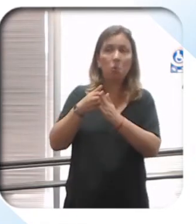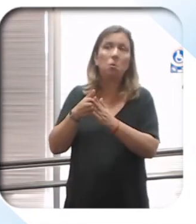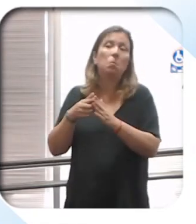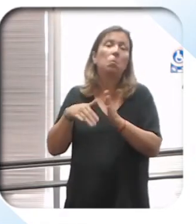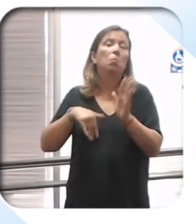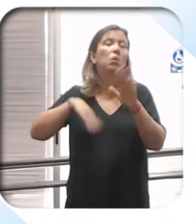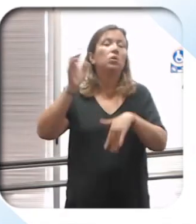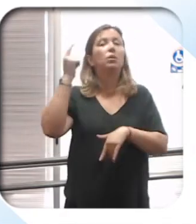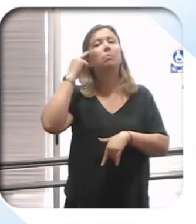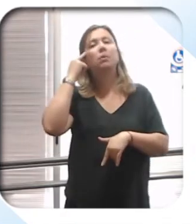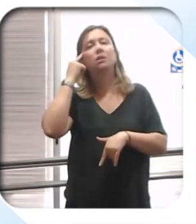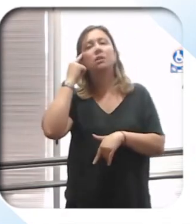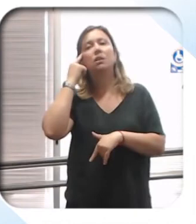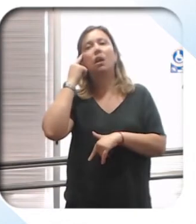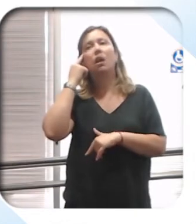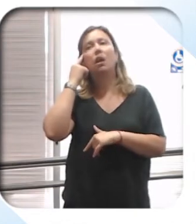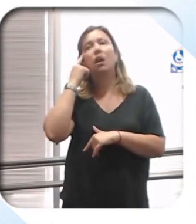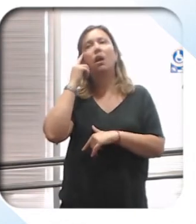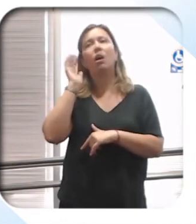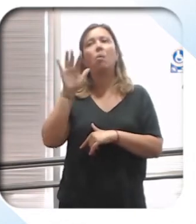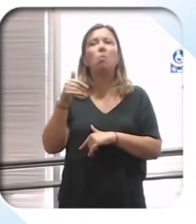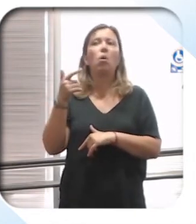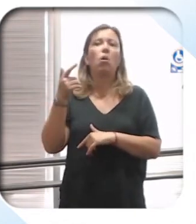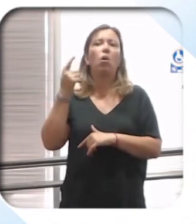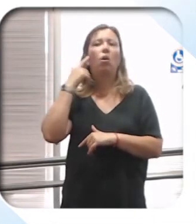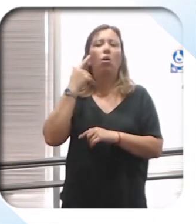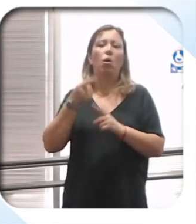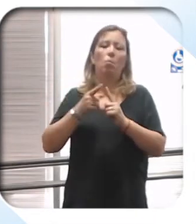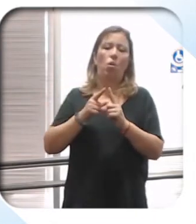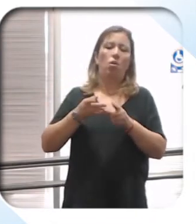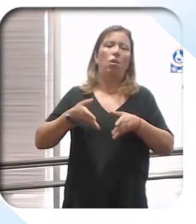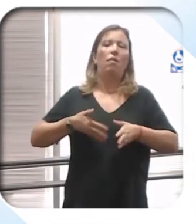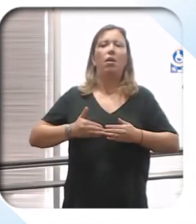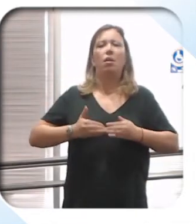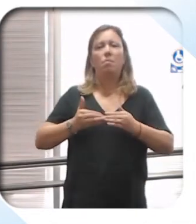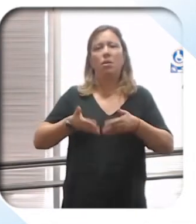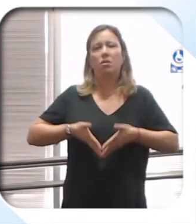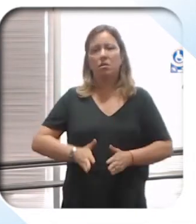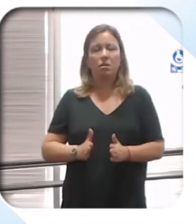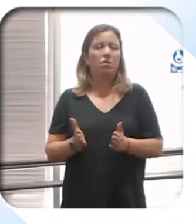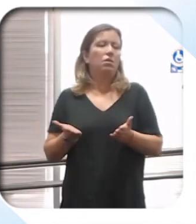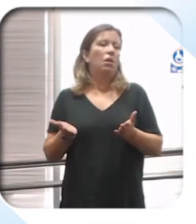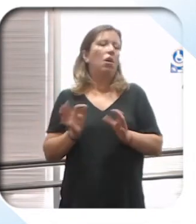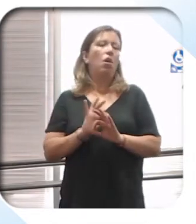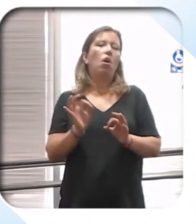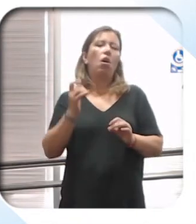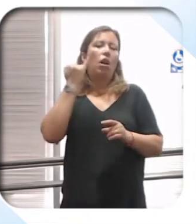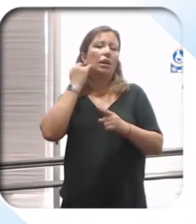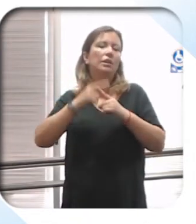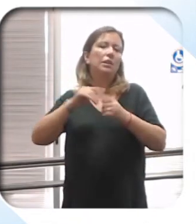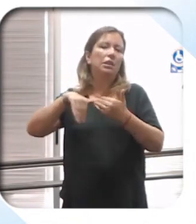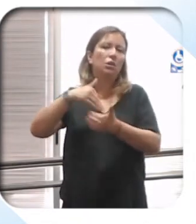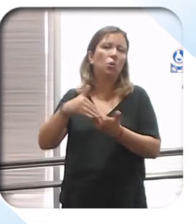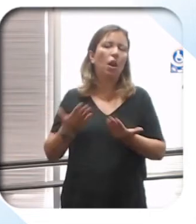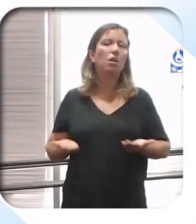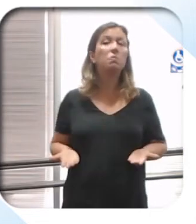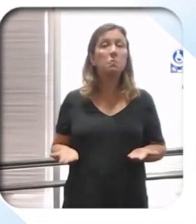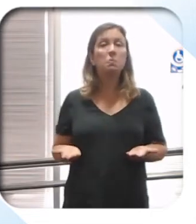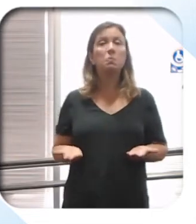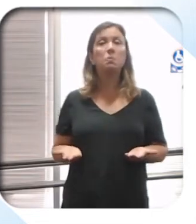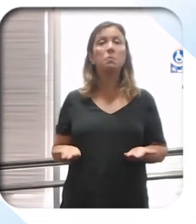de las personas pensarán, les viene a la cabeza genitales, reproducción, relaciones sexuales,